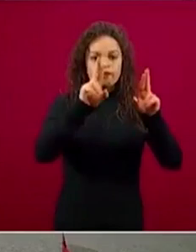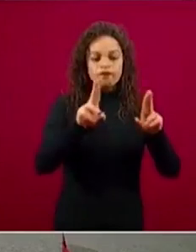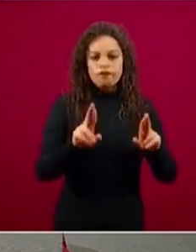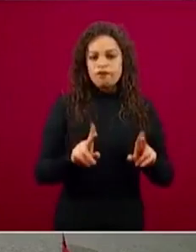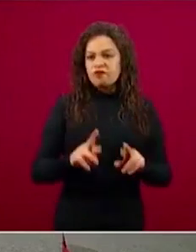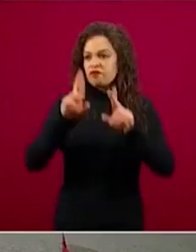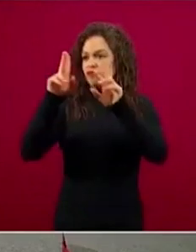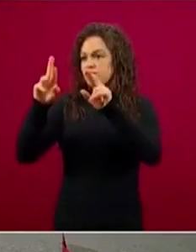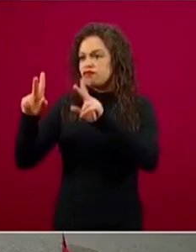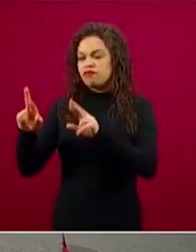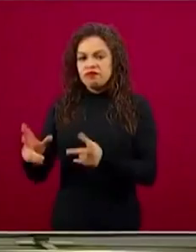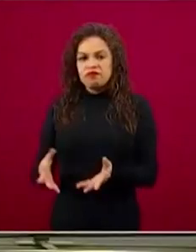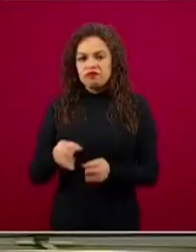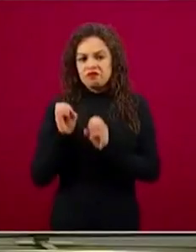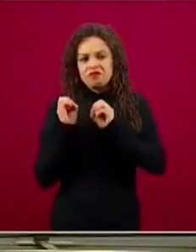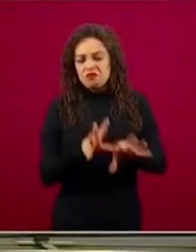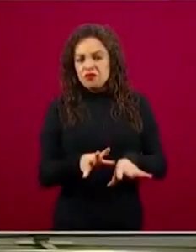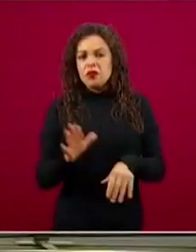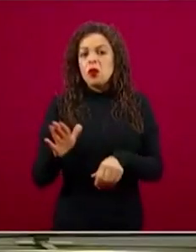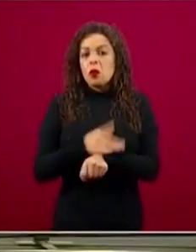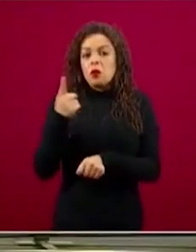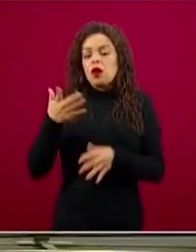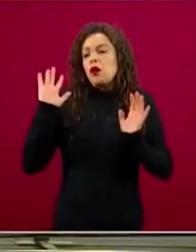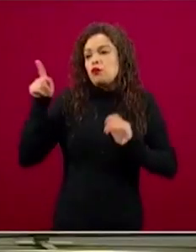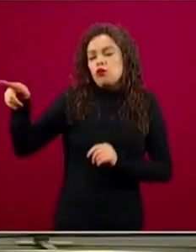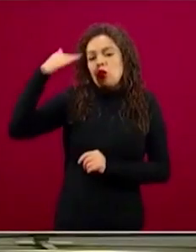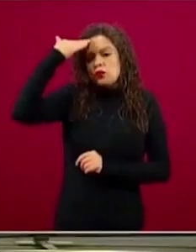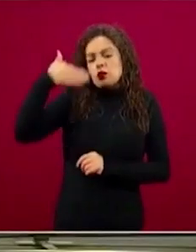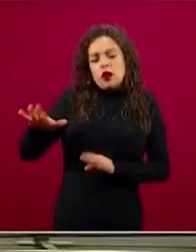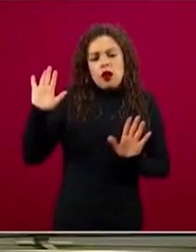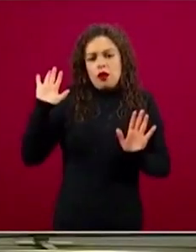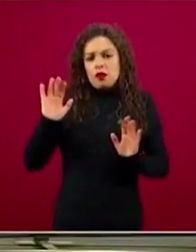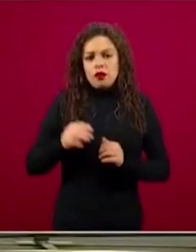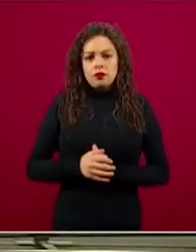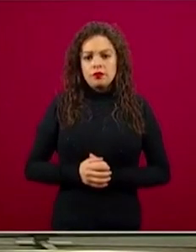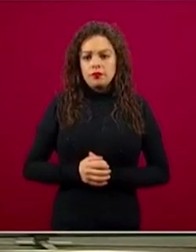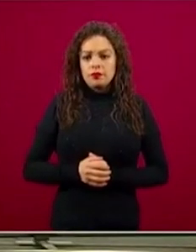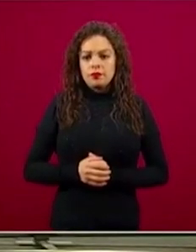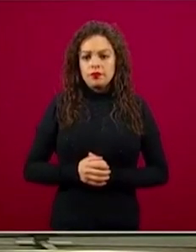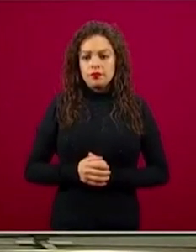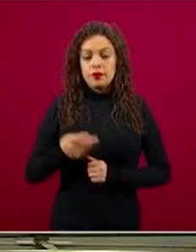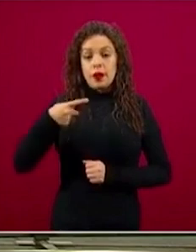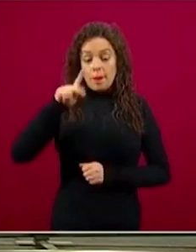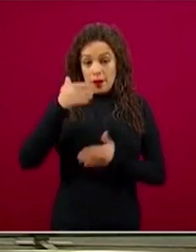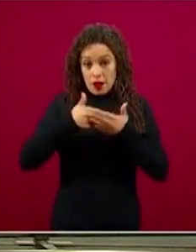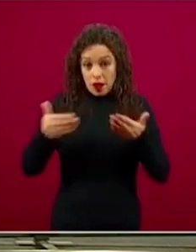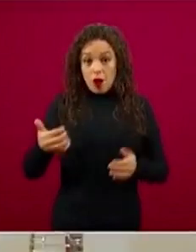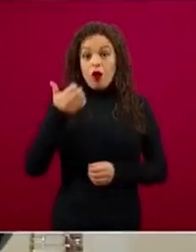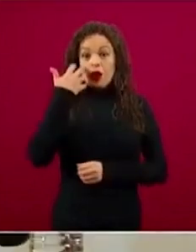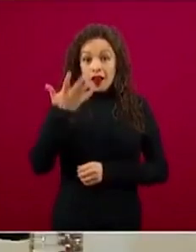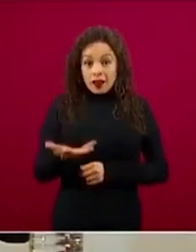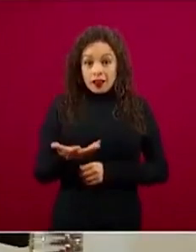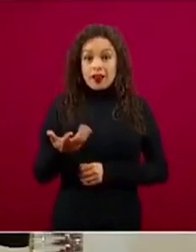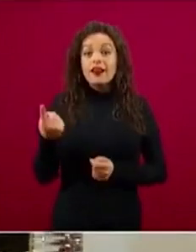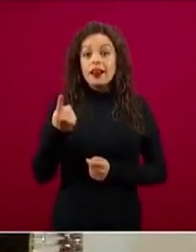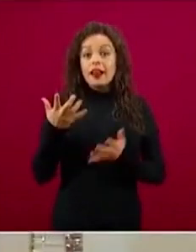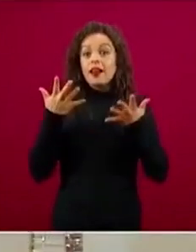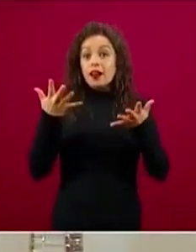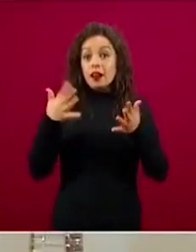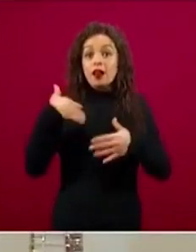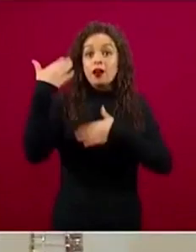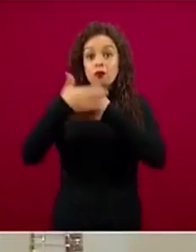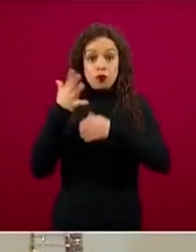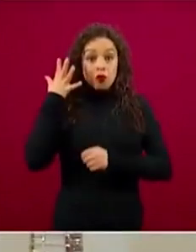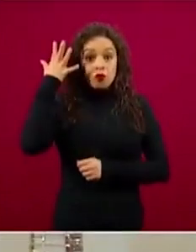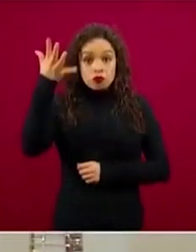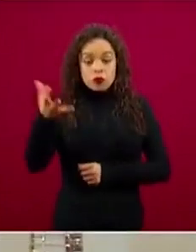por distintas razones. Y definitivamente nuestro empeño es tener un mejor sistema de salud, que tenga una cobertura